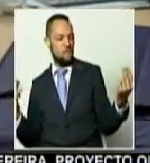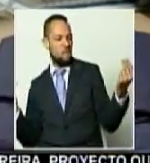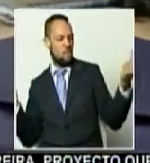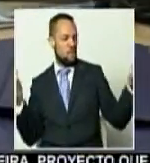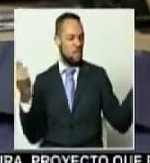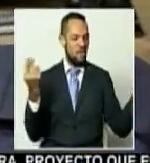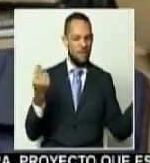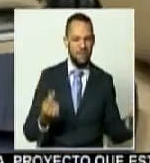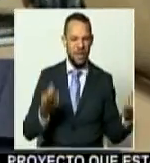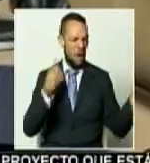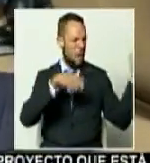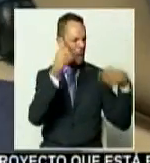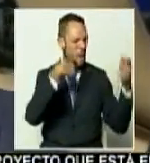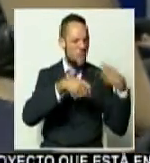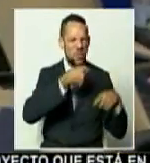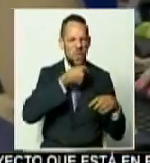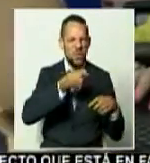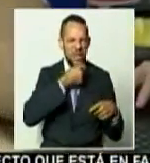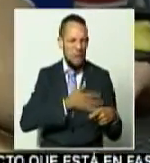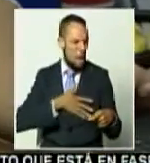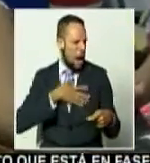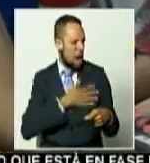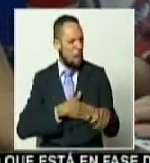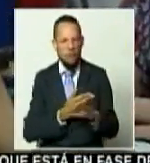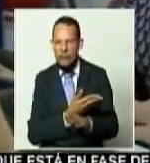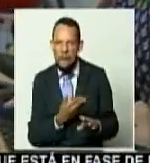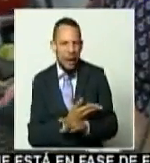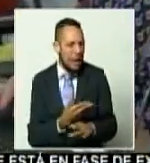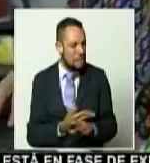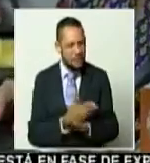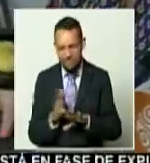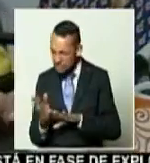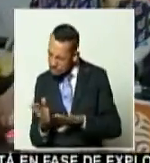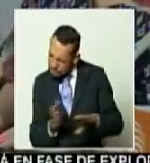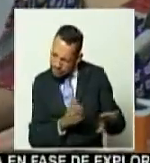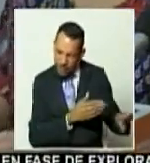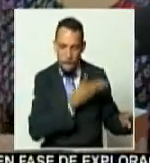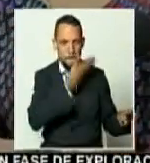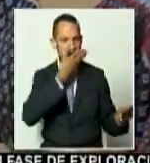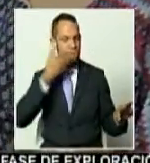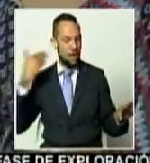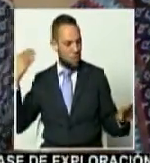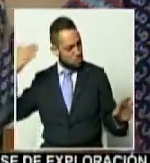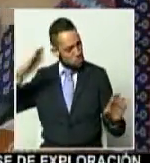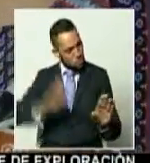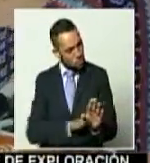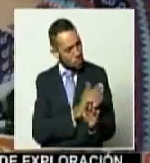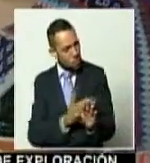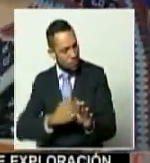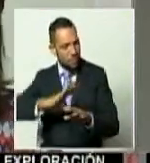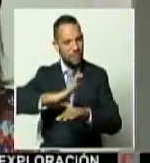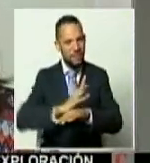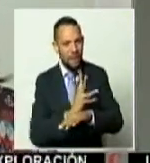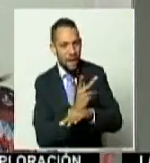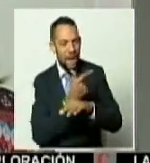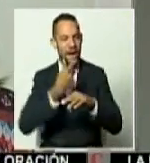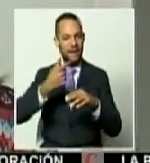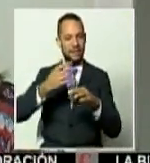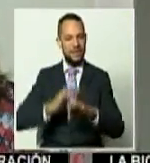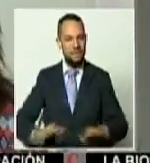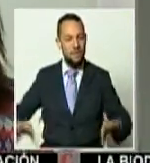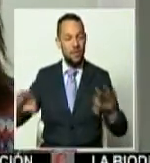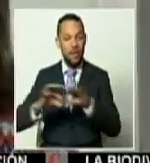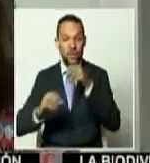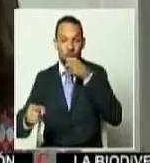radio comercial, de la noticia fría y de tanta información que hay para profundizar en temas tan